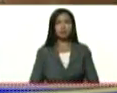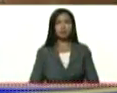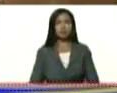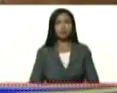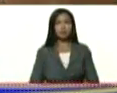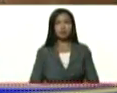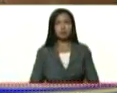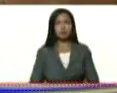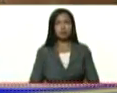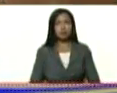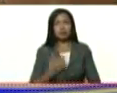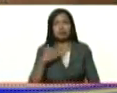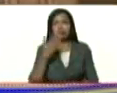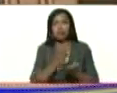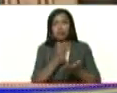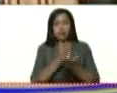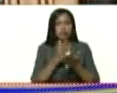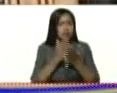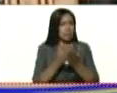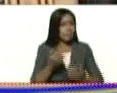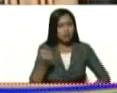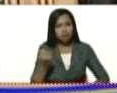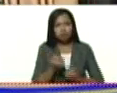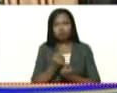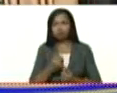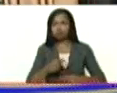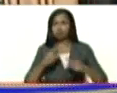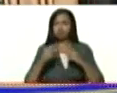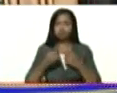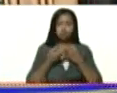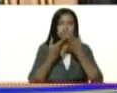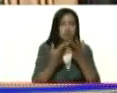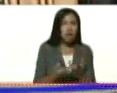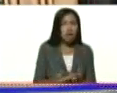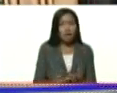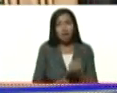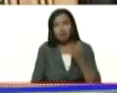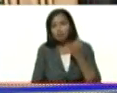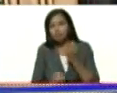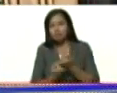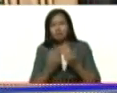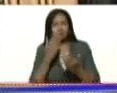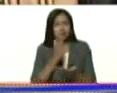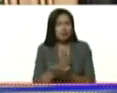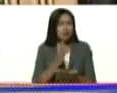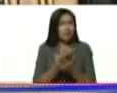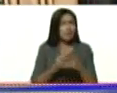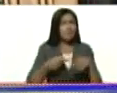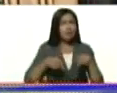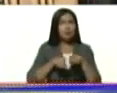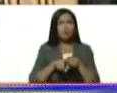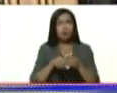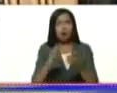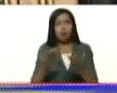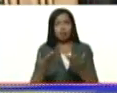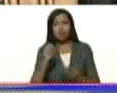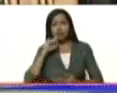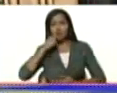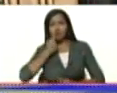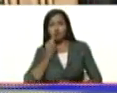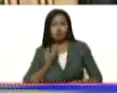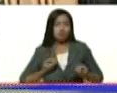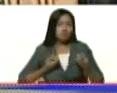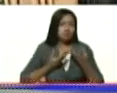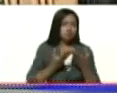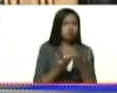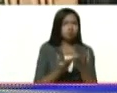una palabra permanente de aliento, de respaldo, que llega de Rusia, siempre